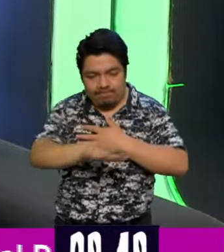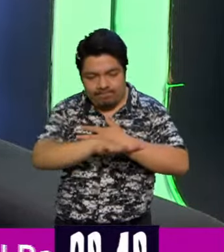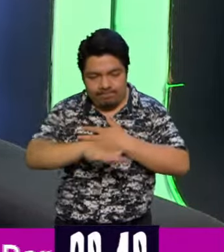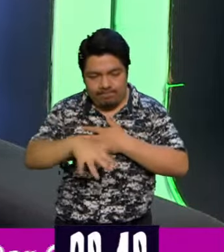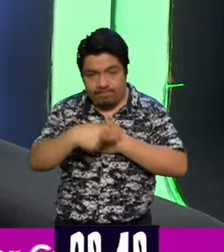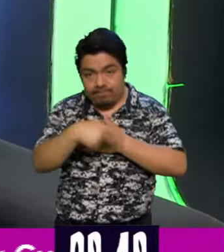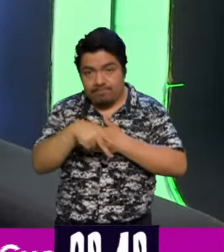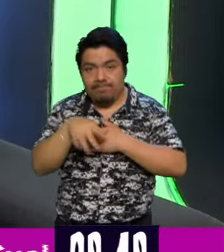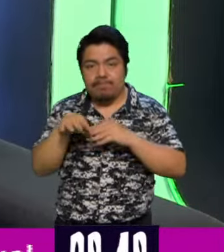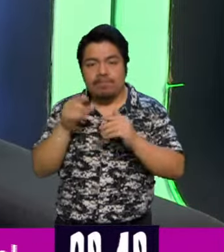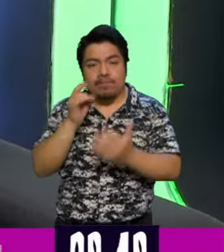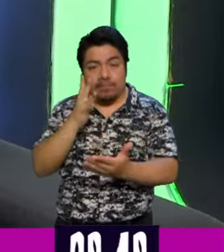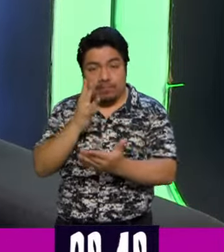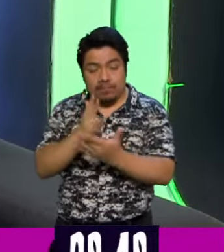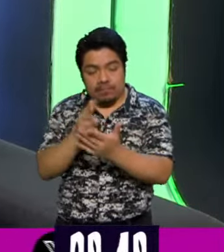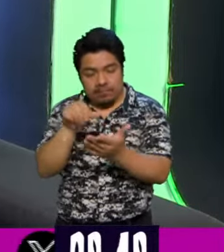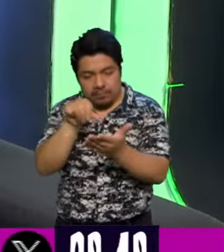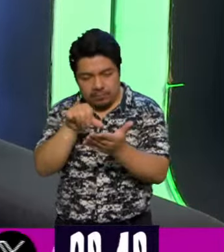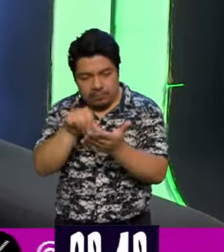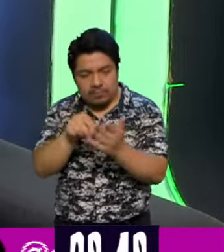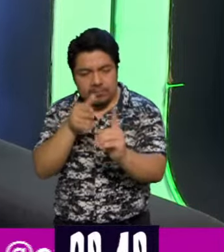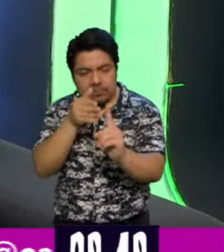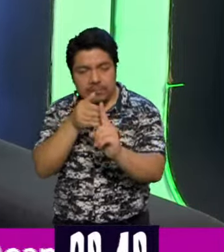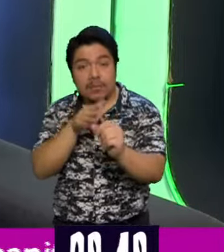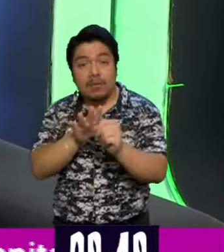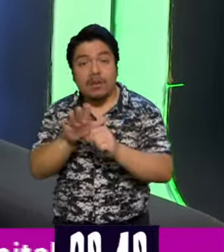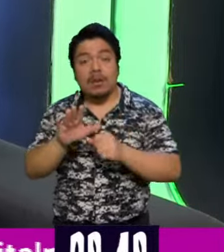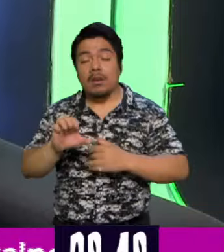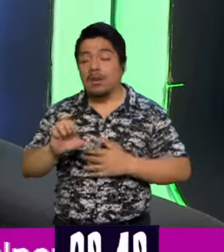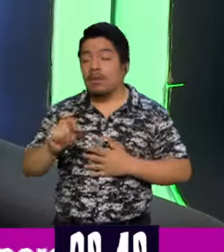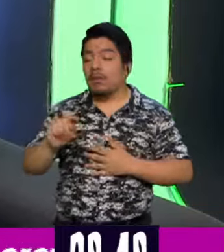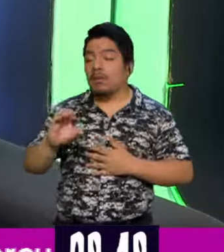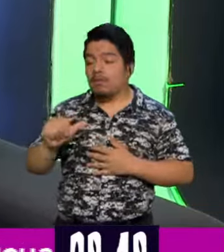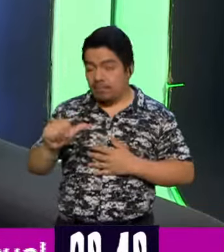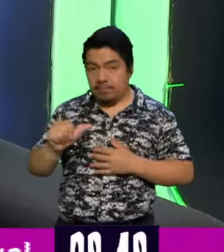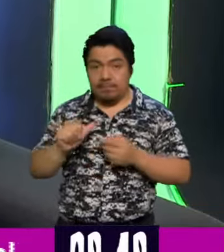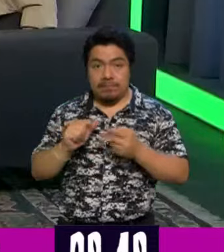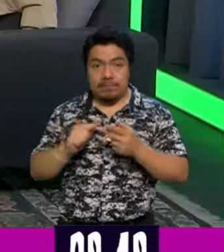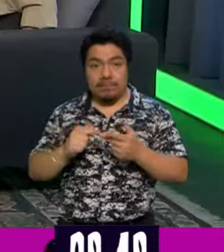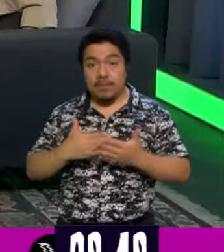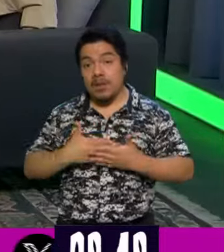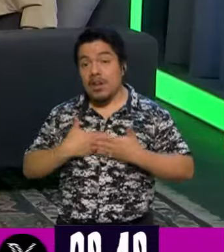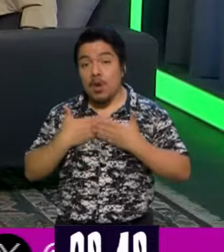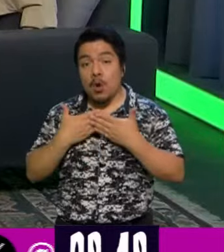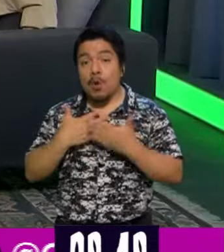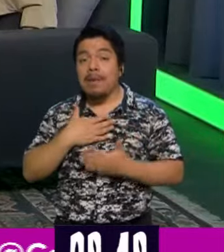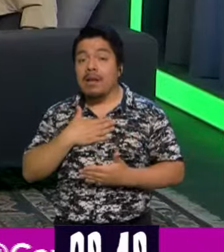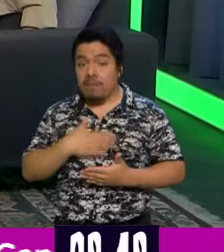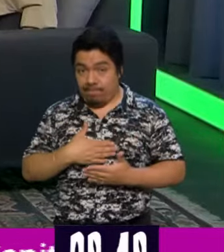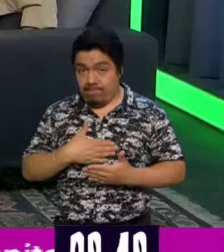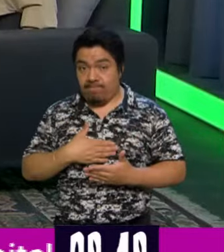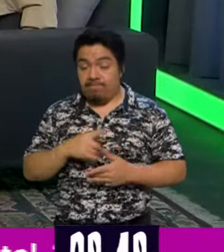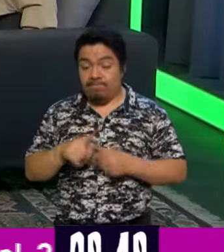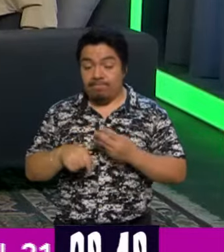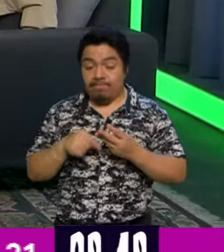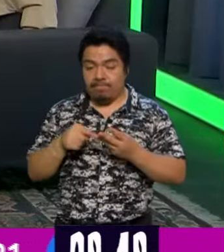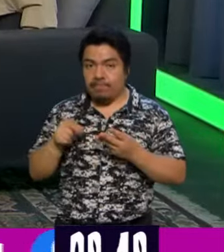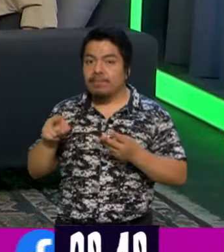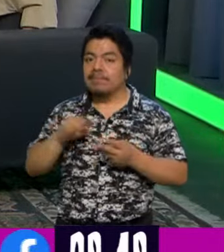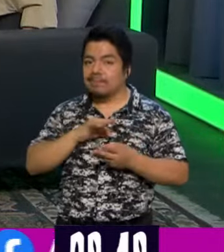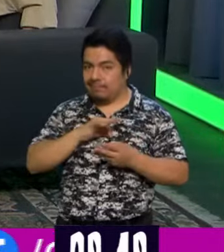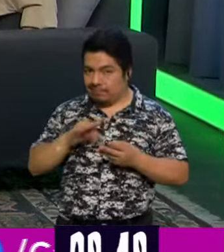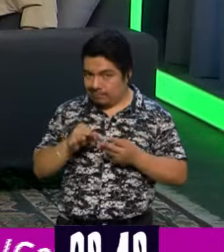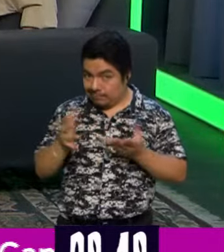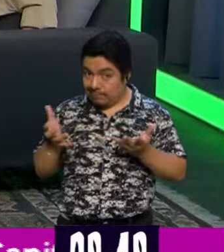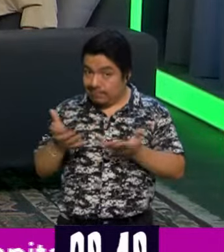tenga como un elemento central la ética, el compromiso con lo más justo y que tenga la capacidad